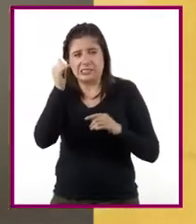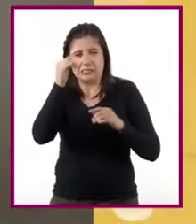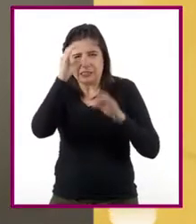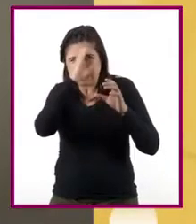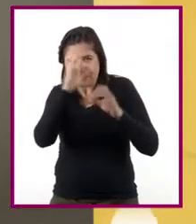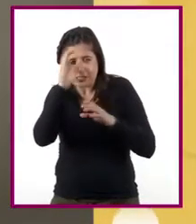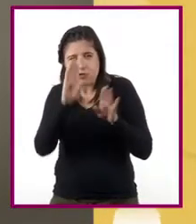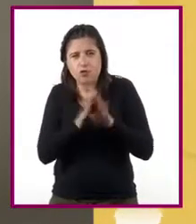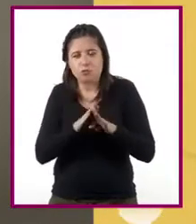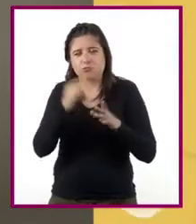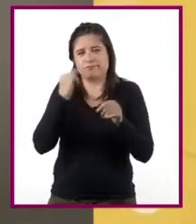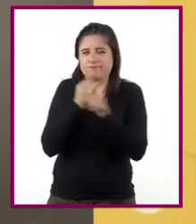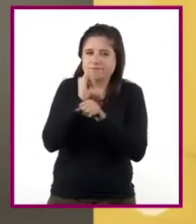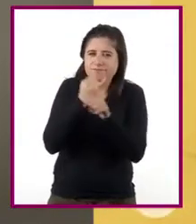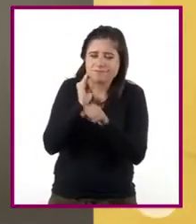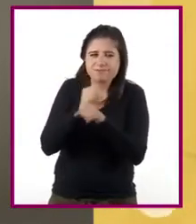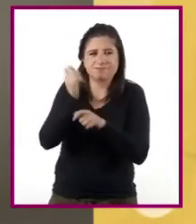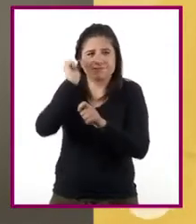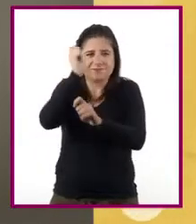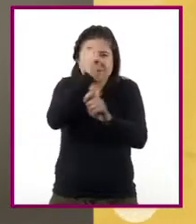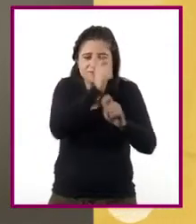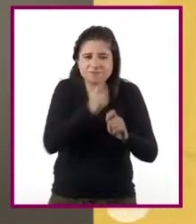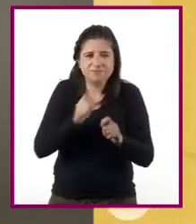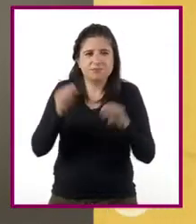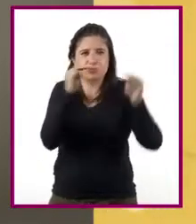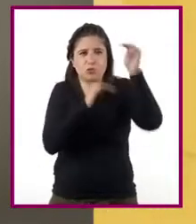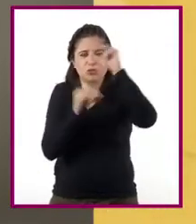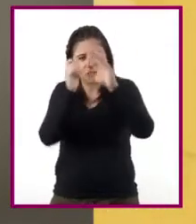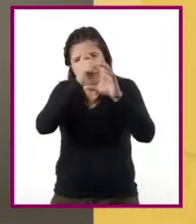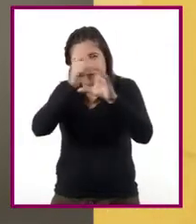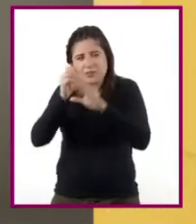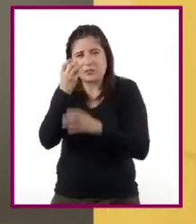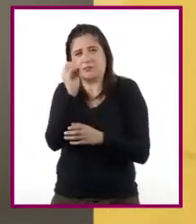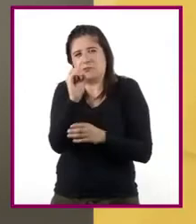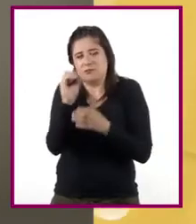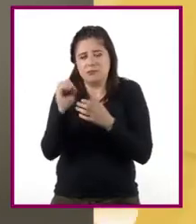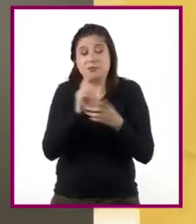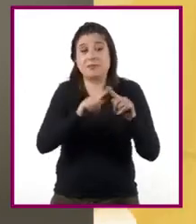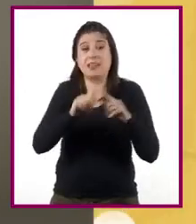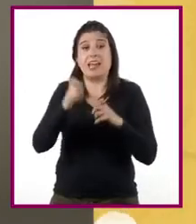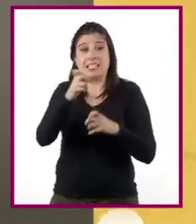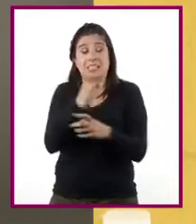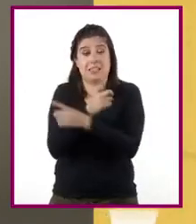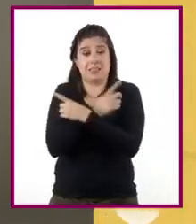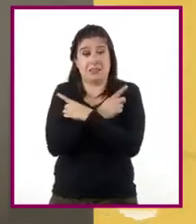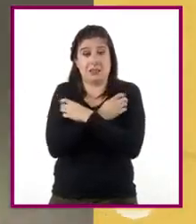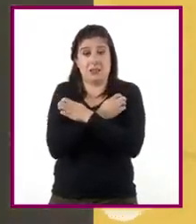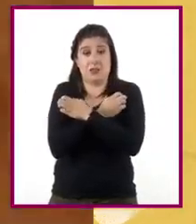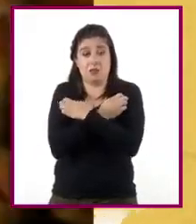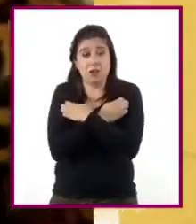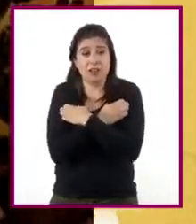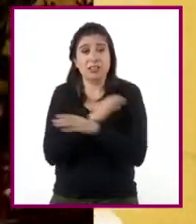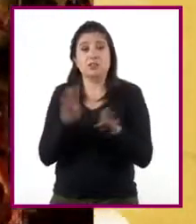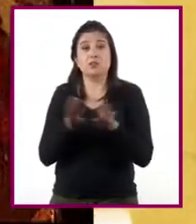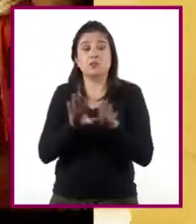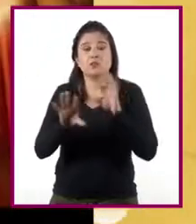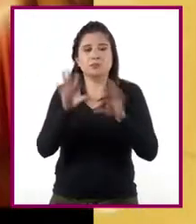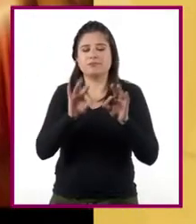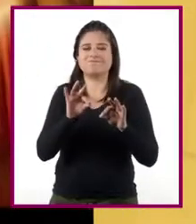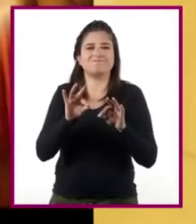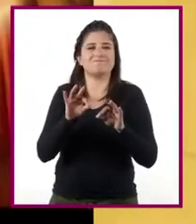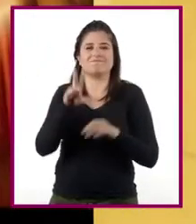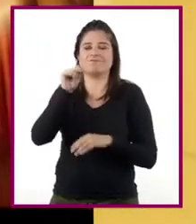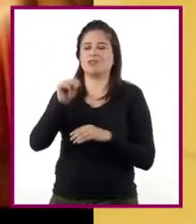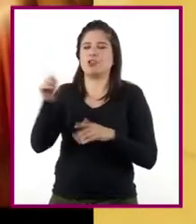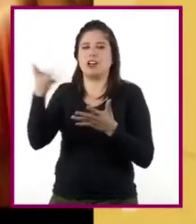científico de la minería. Evidentemente, en términos de la educación, Estamos hablando de una educación elitista que no llegaba a la mayoría